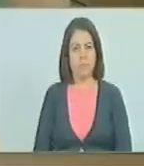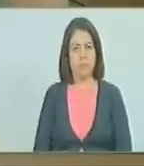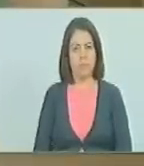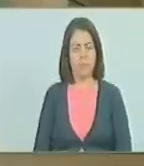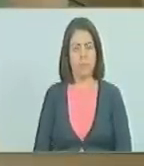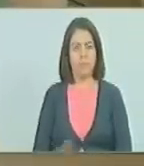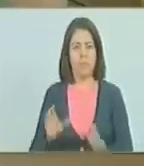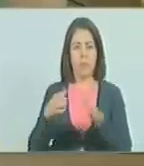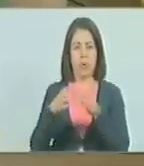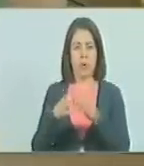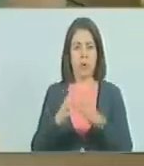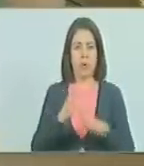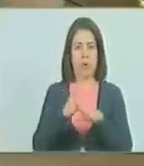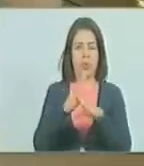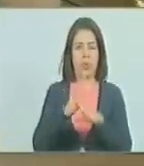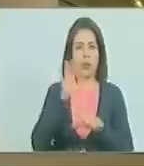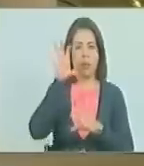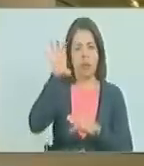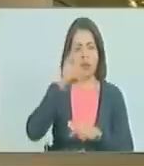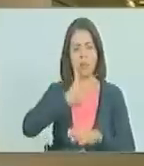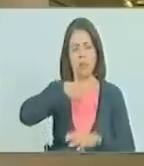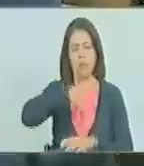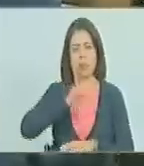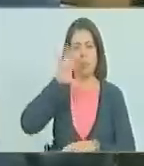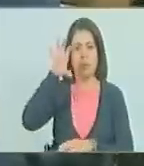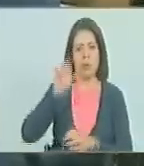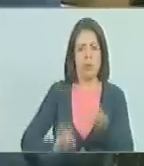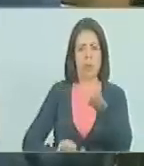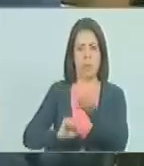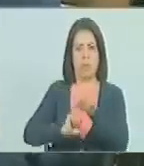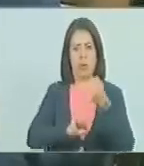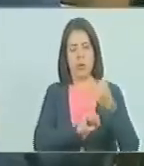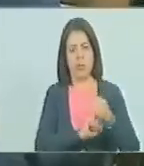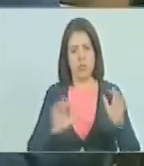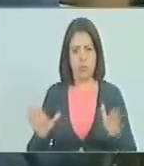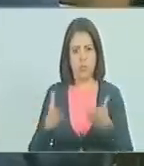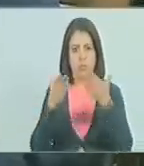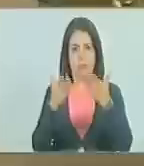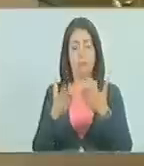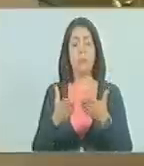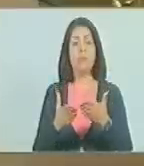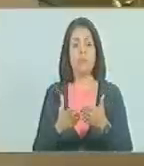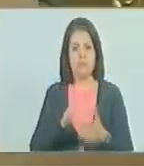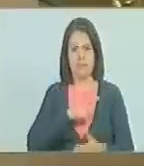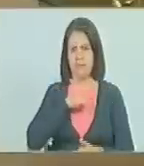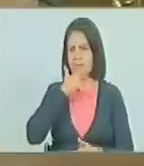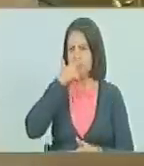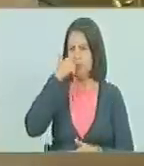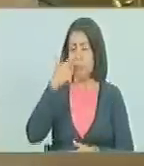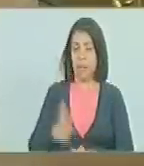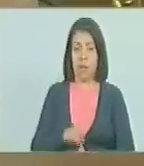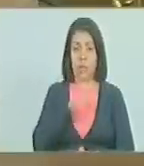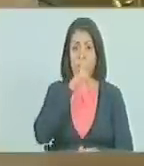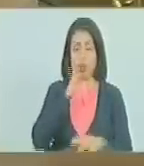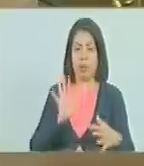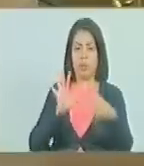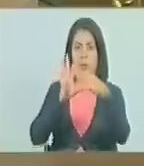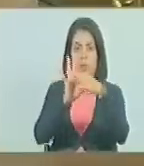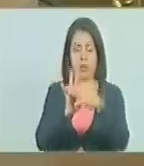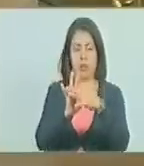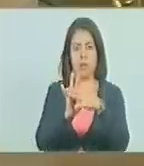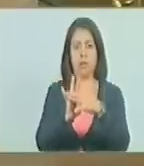que sectores antipatria en nuestro país apoyaron e impulsaron una vergonzosa y servil alianza con